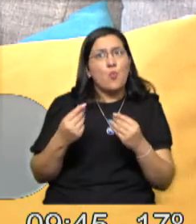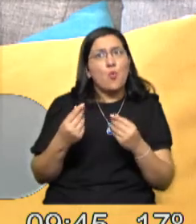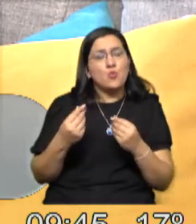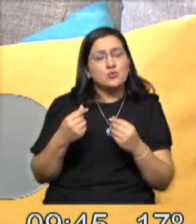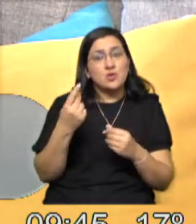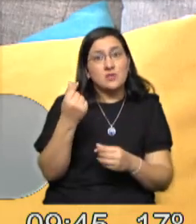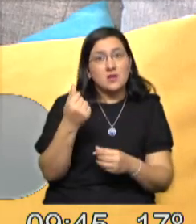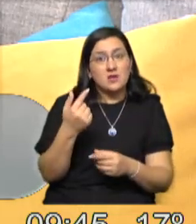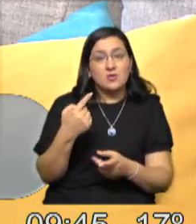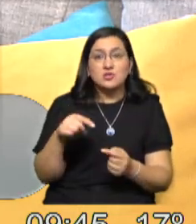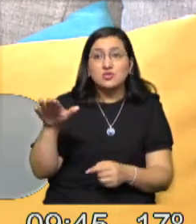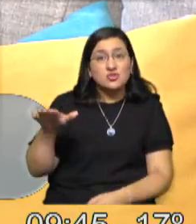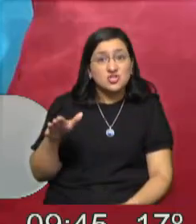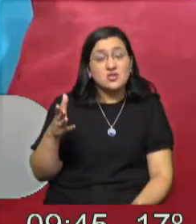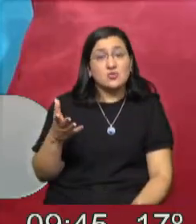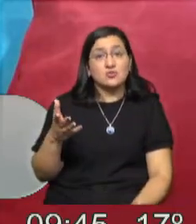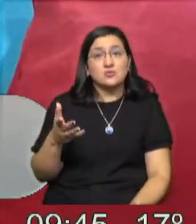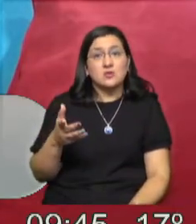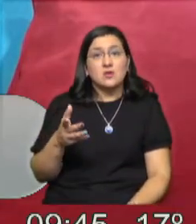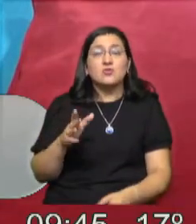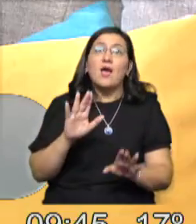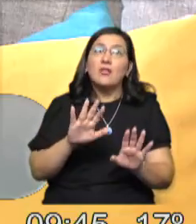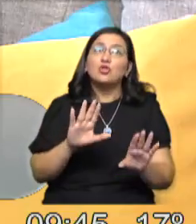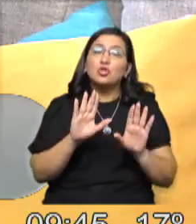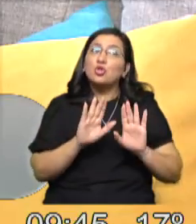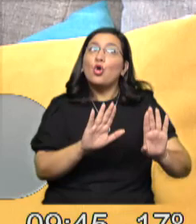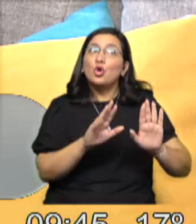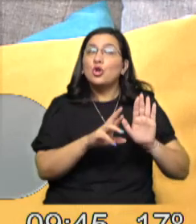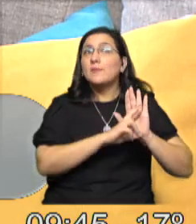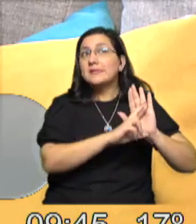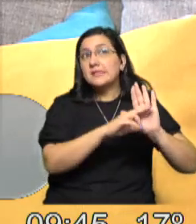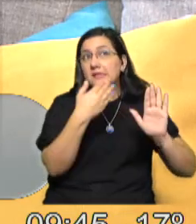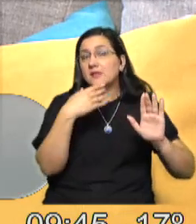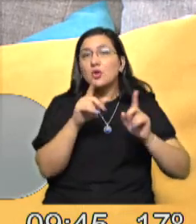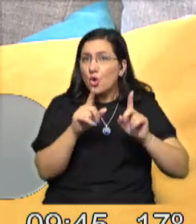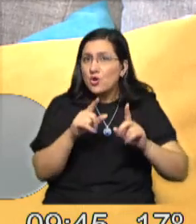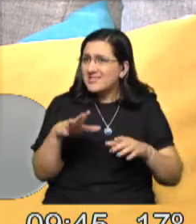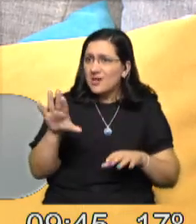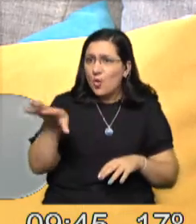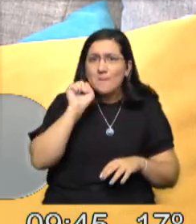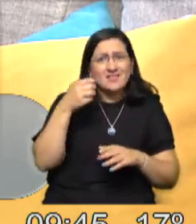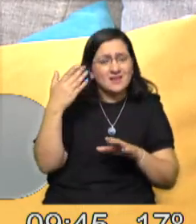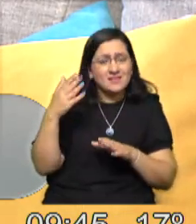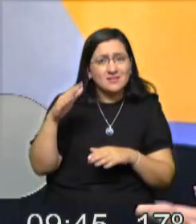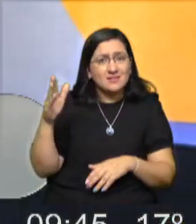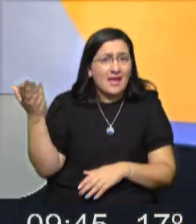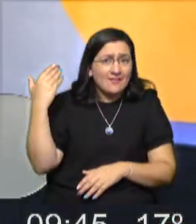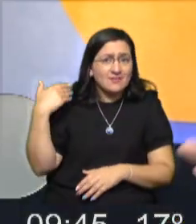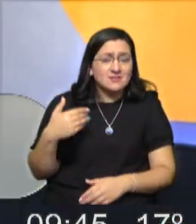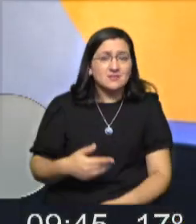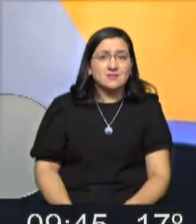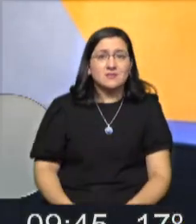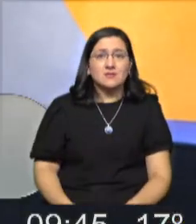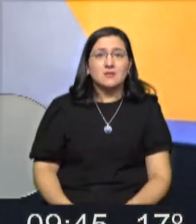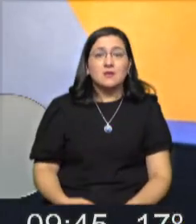muy chicos, entonces, bueno, dejan realmente todo mal a los representantes. Exacto, sí. Entonces todo eso desde corta edad, que ya sea parte de toda la formación, y que sí, en Europa sé que pasa. Yo